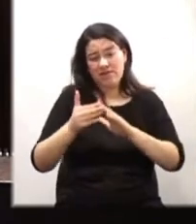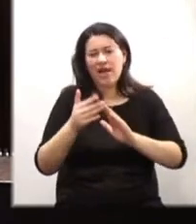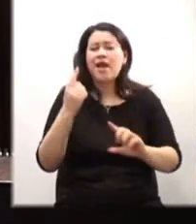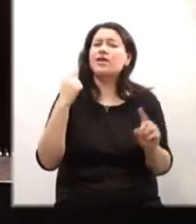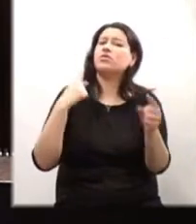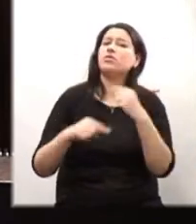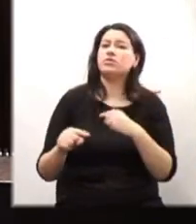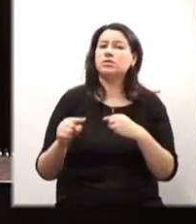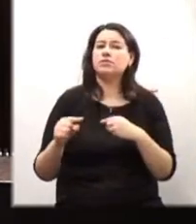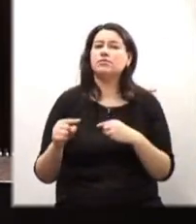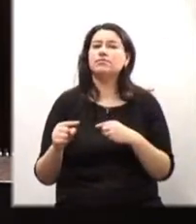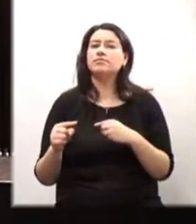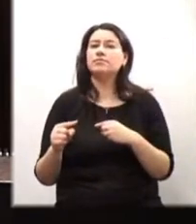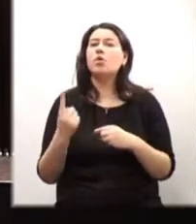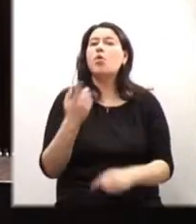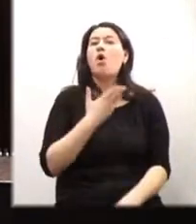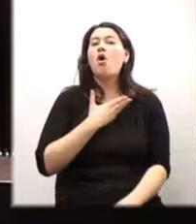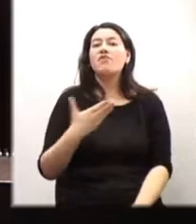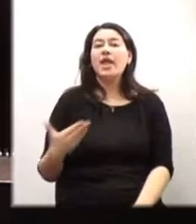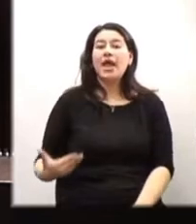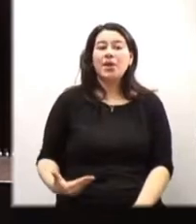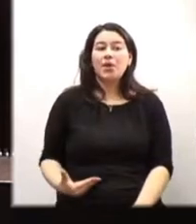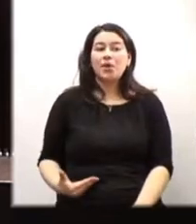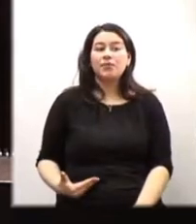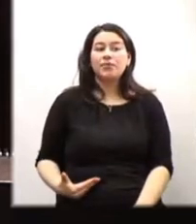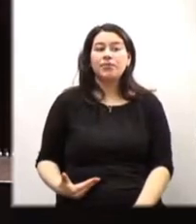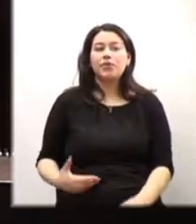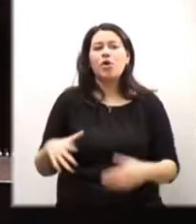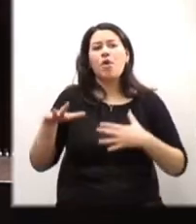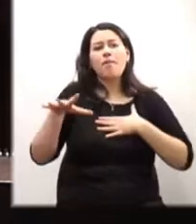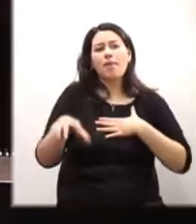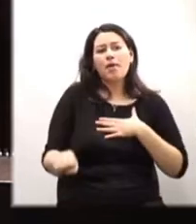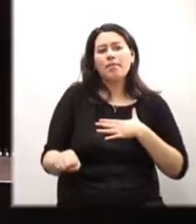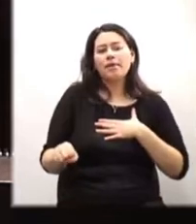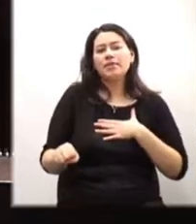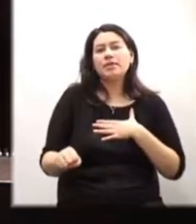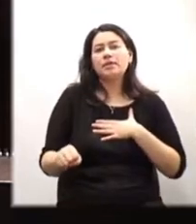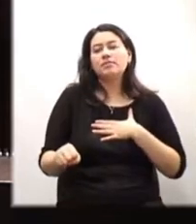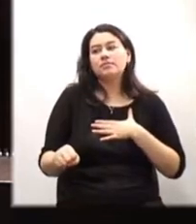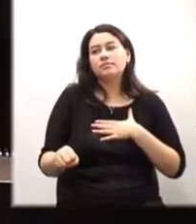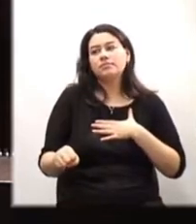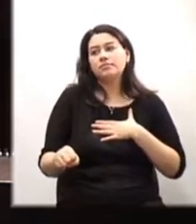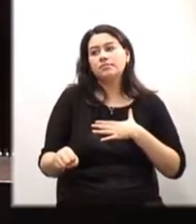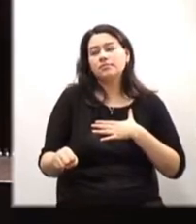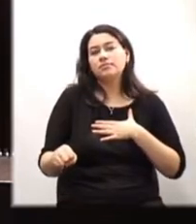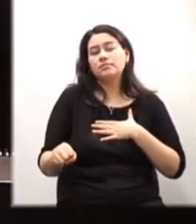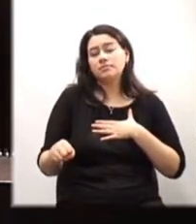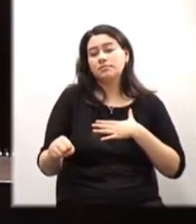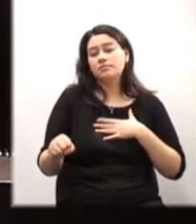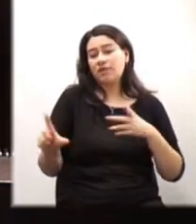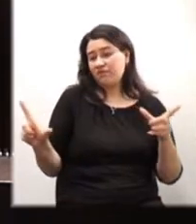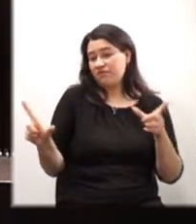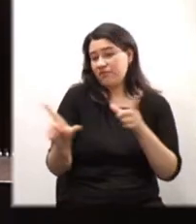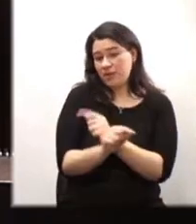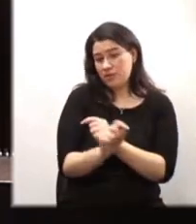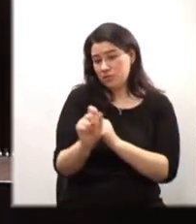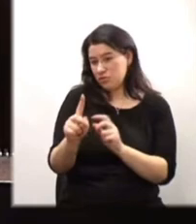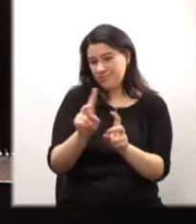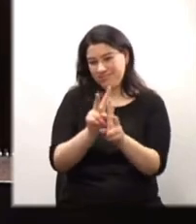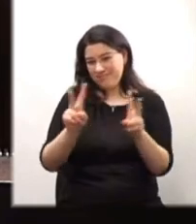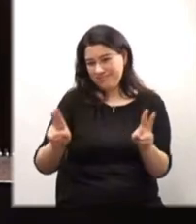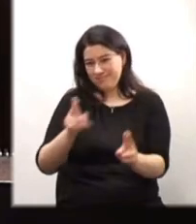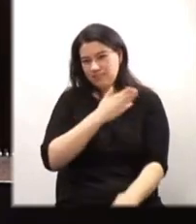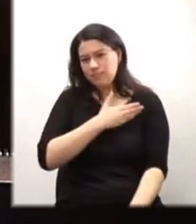Entonces, un gobierno que se comprometió a que al final del periodo iba a